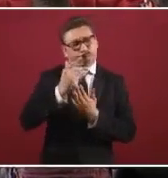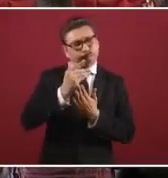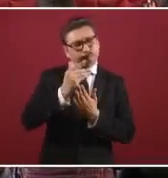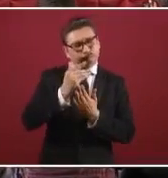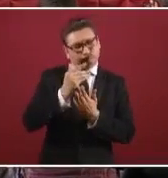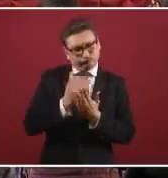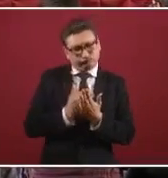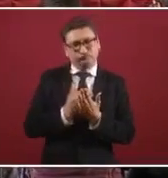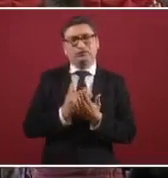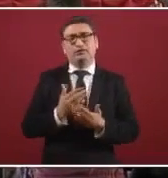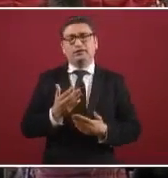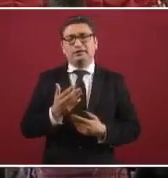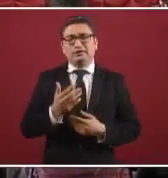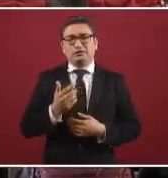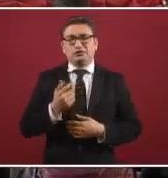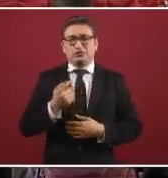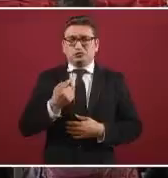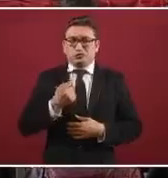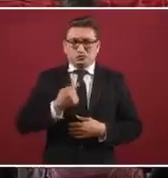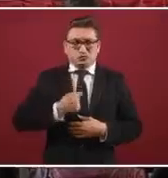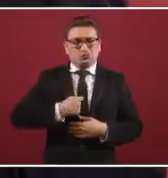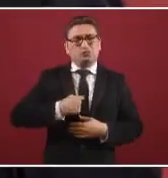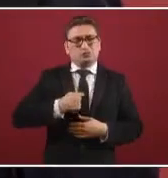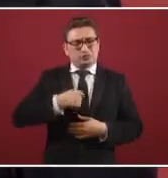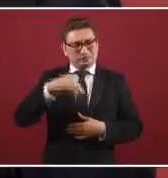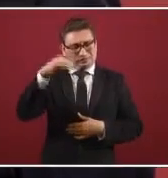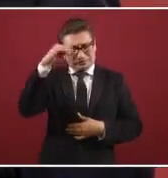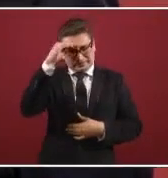Me ocupa mucho el que